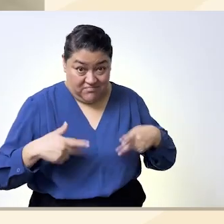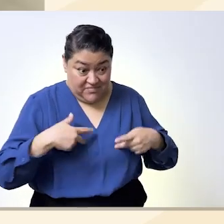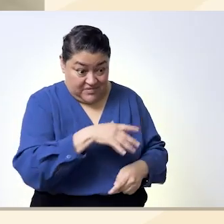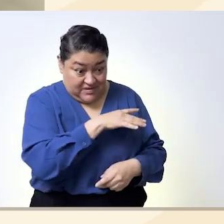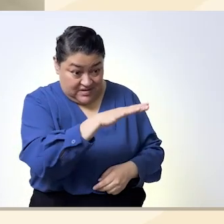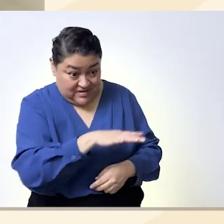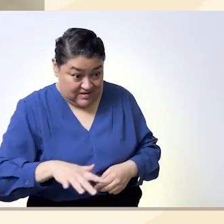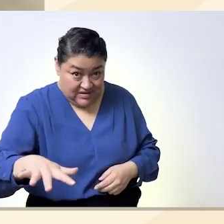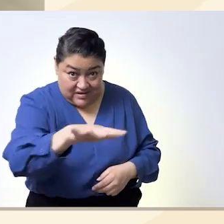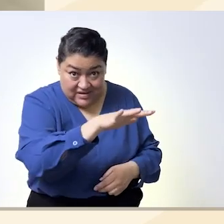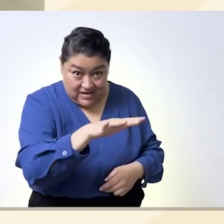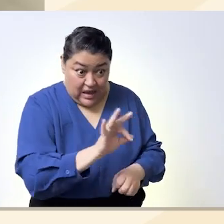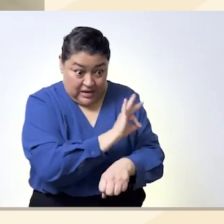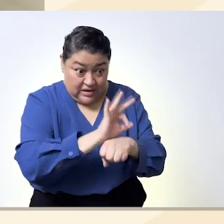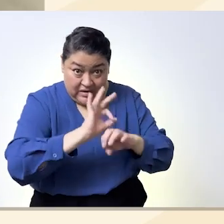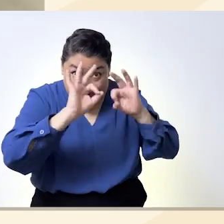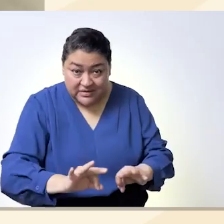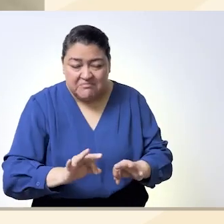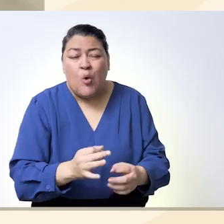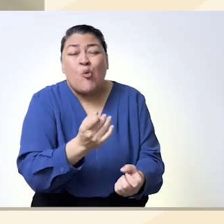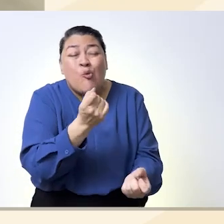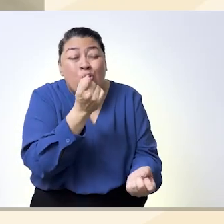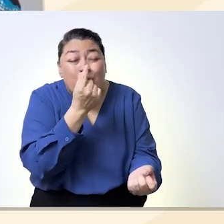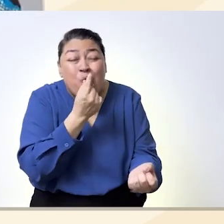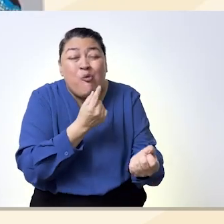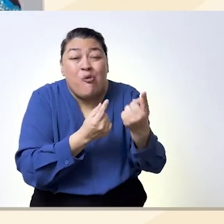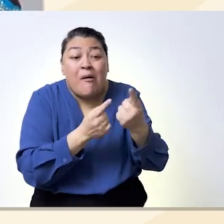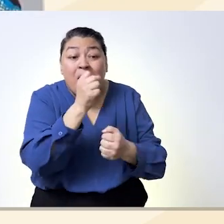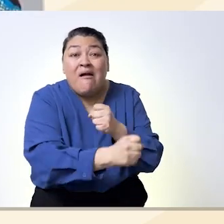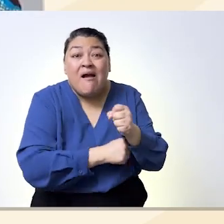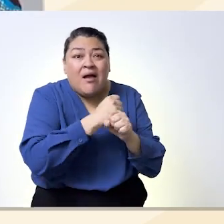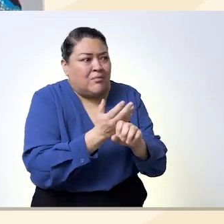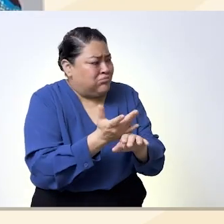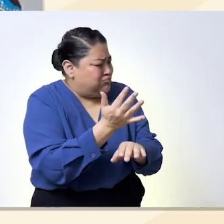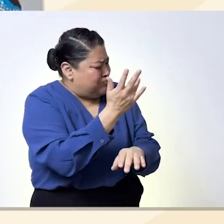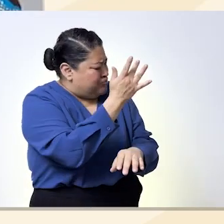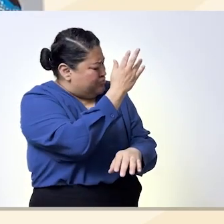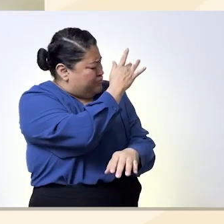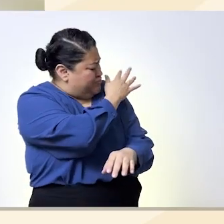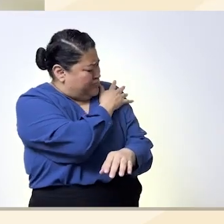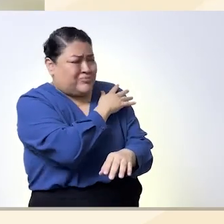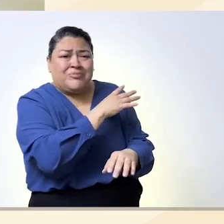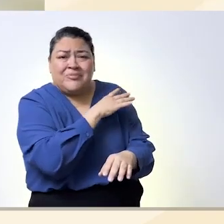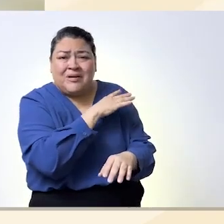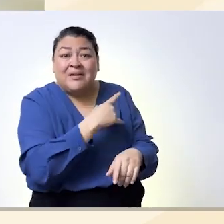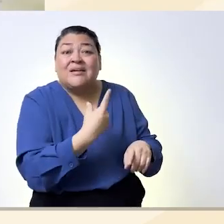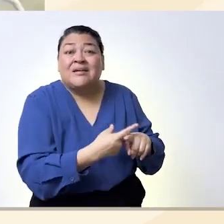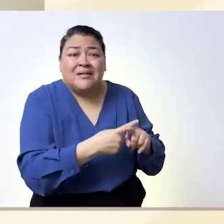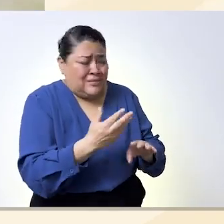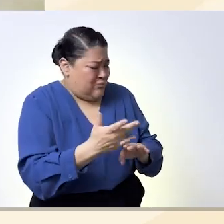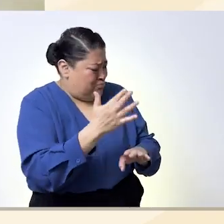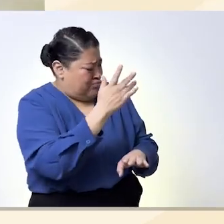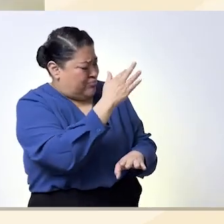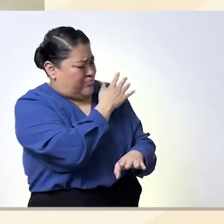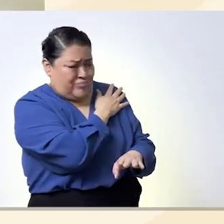sistema, lo llevamos arrastrando desde hace un buen, y aparte fue formado por un montón de situaciones europeas